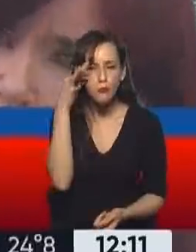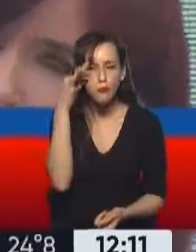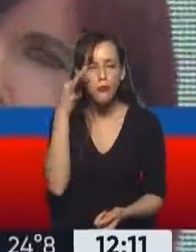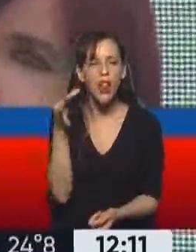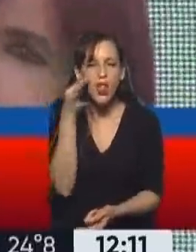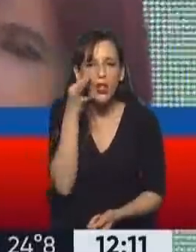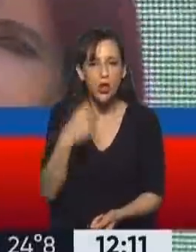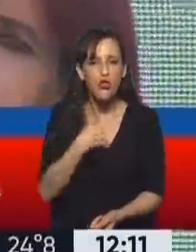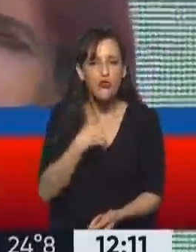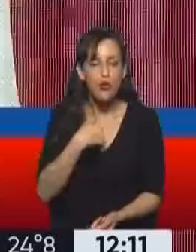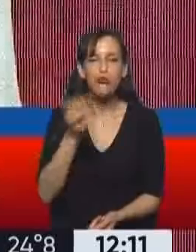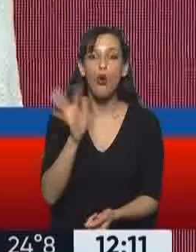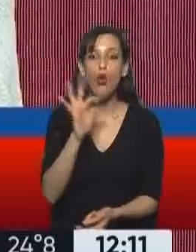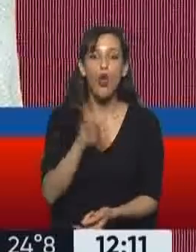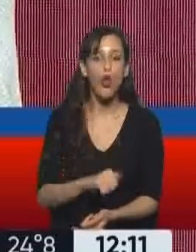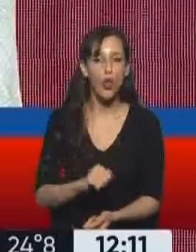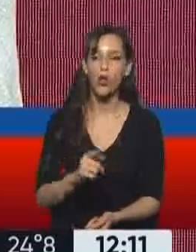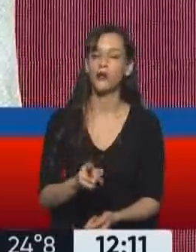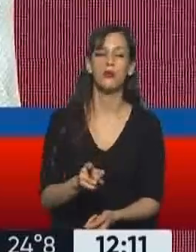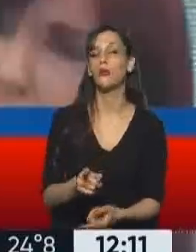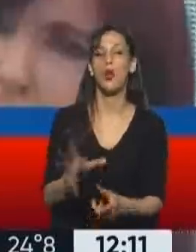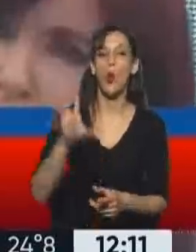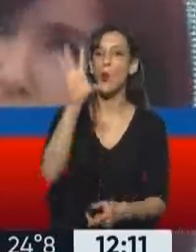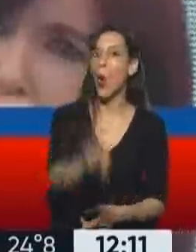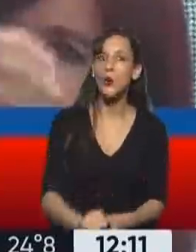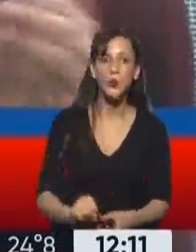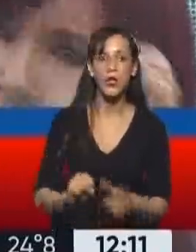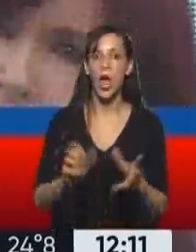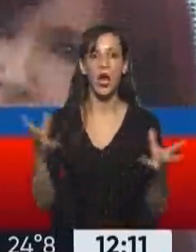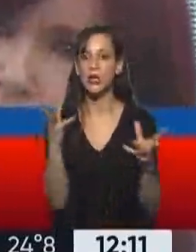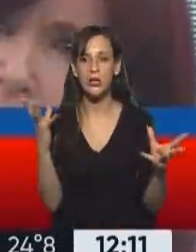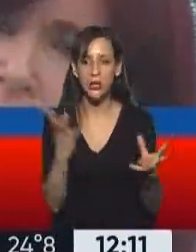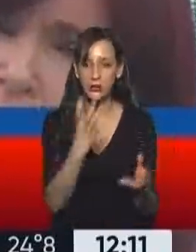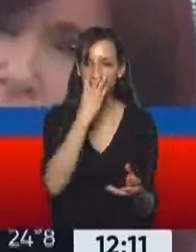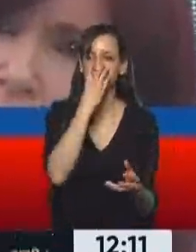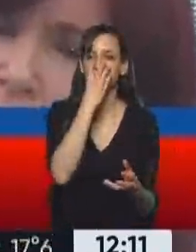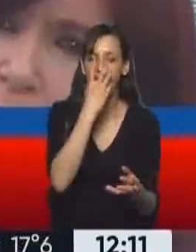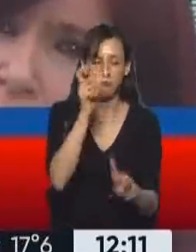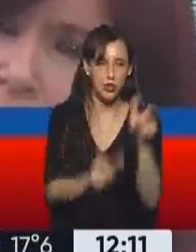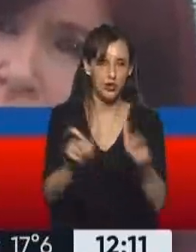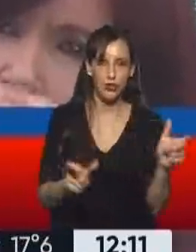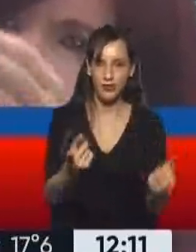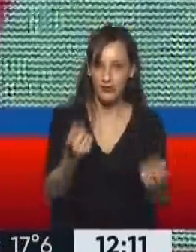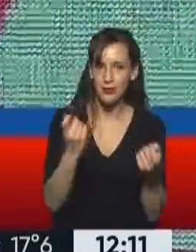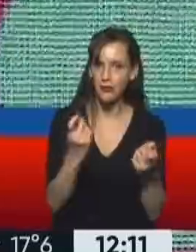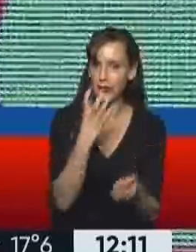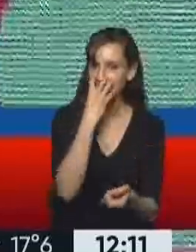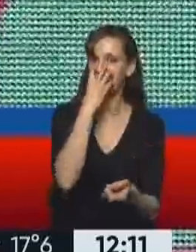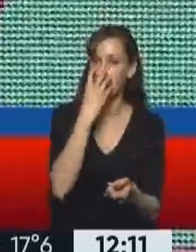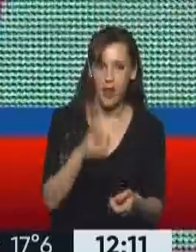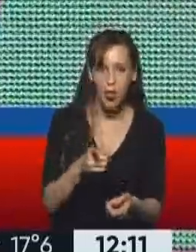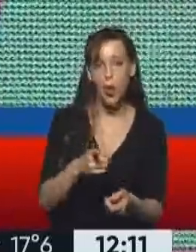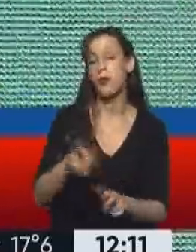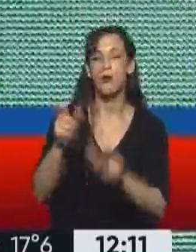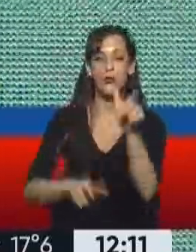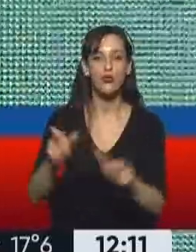En ese día a día que tenés que conseguir el respirador para que no se te desborde el sistema, para que se te muera la menor cantidad